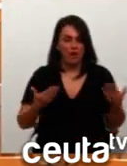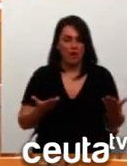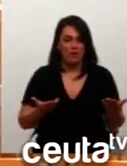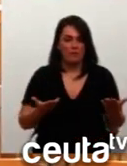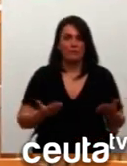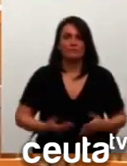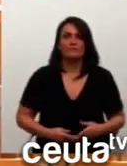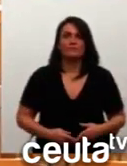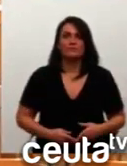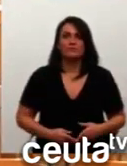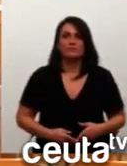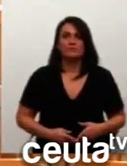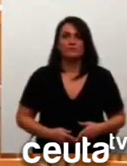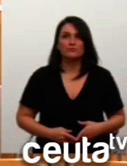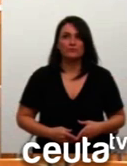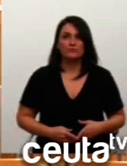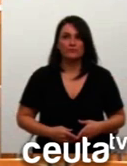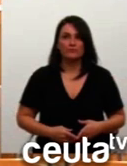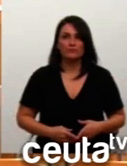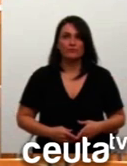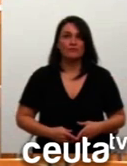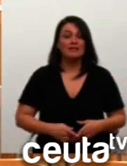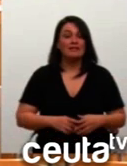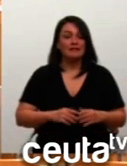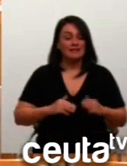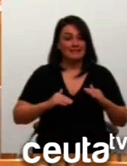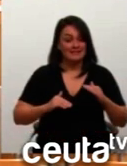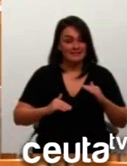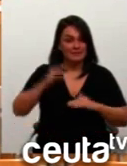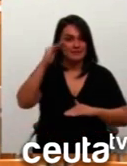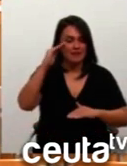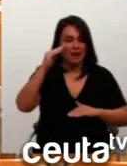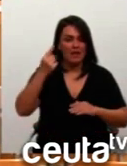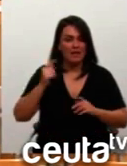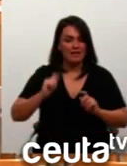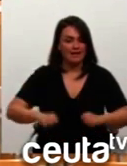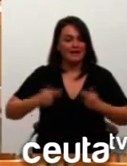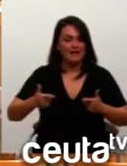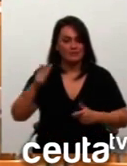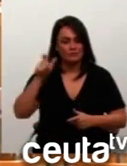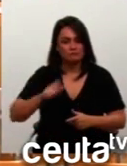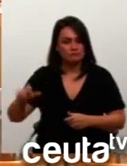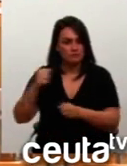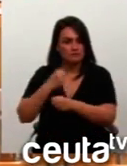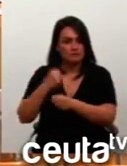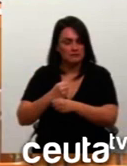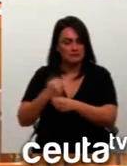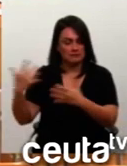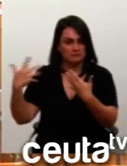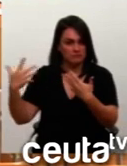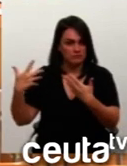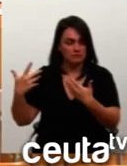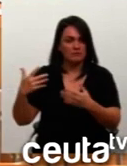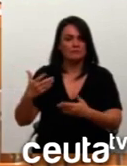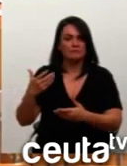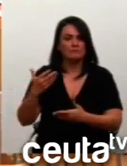Nosotros lo que hemos propuesto es un régimen que, sin incrementar el coste del personal que nos ayuda y nos colabora en